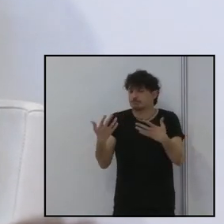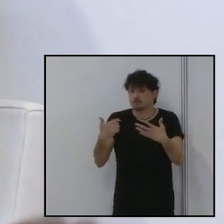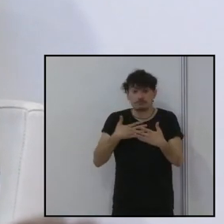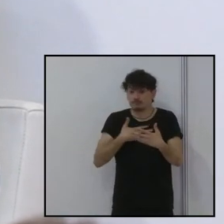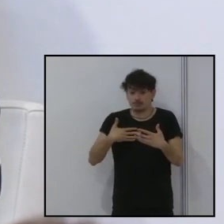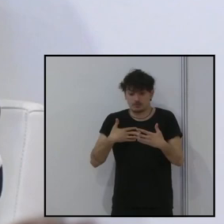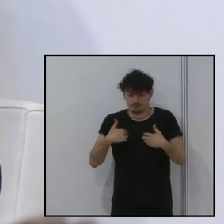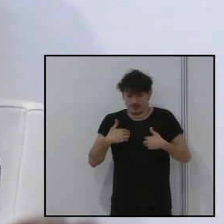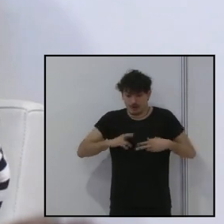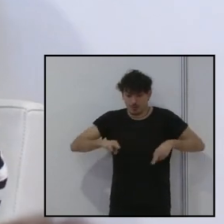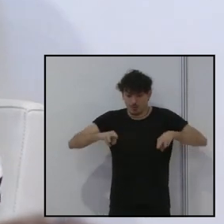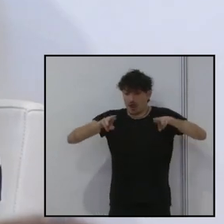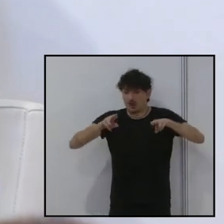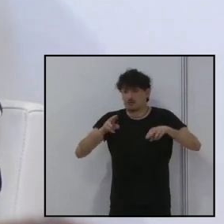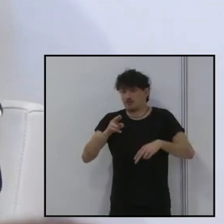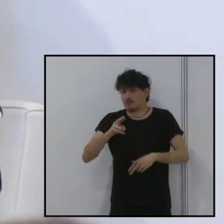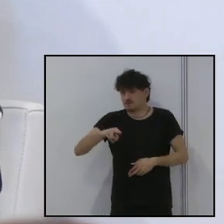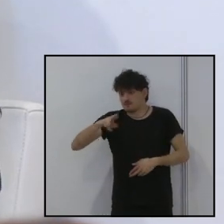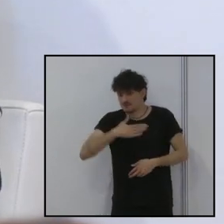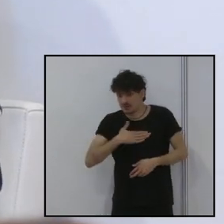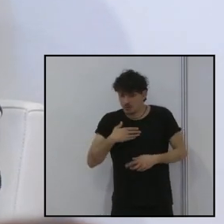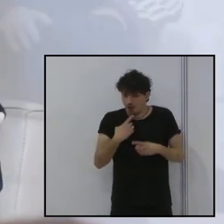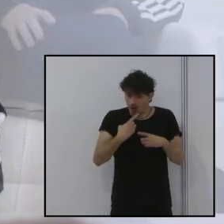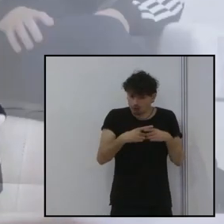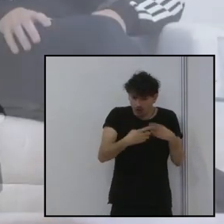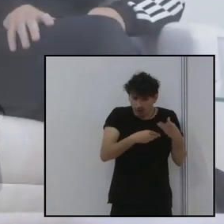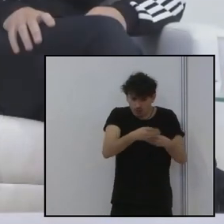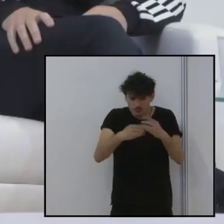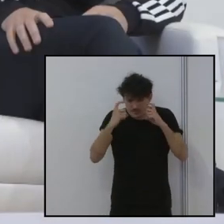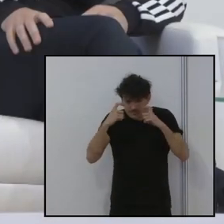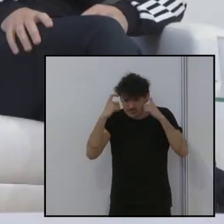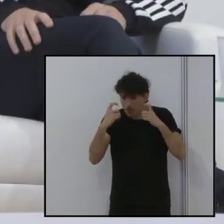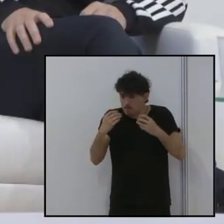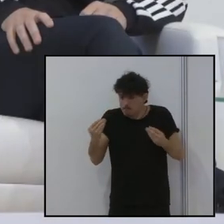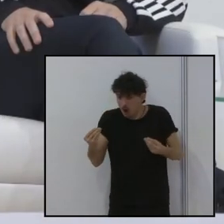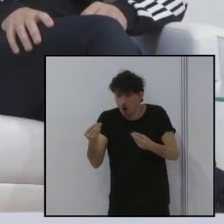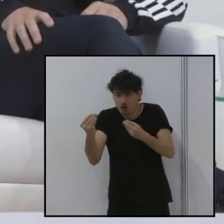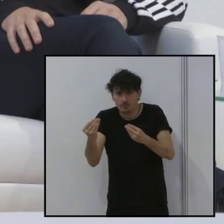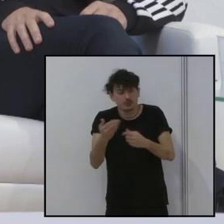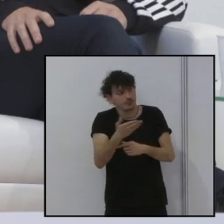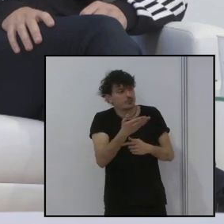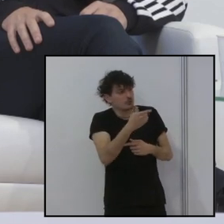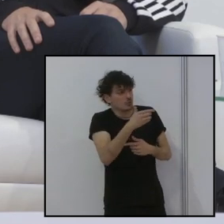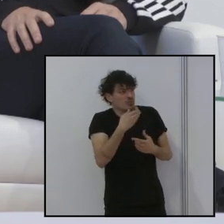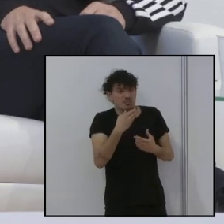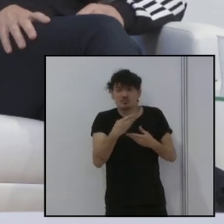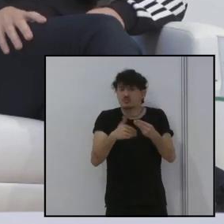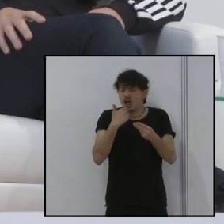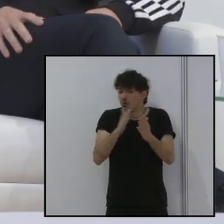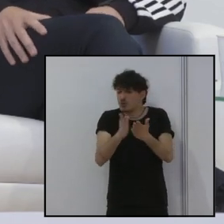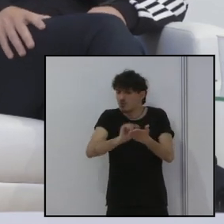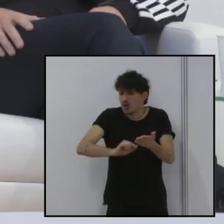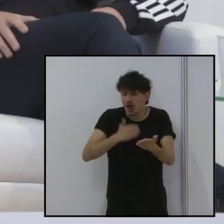recomponerte, entonces vas haciendo cosas para tratar de estar bien. Entonces, en el momento... O sea, lo hiciste un poco por hacer algo a ver si eso te venía bien.